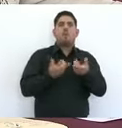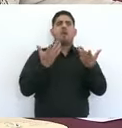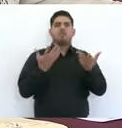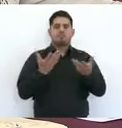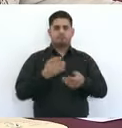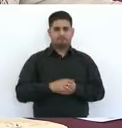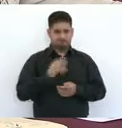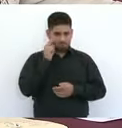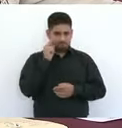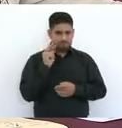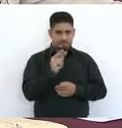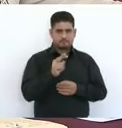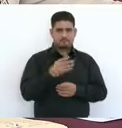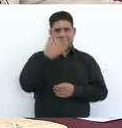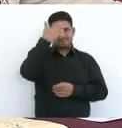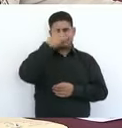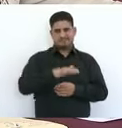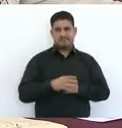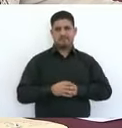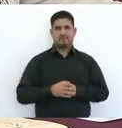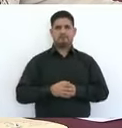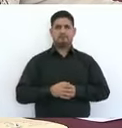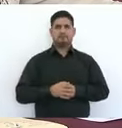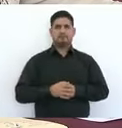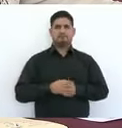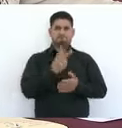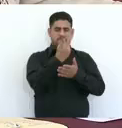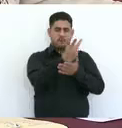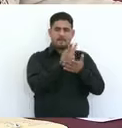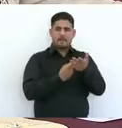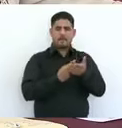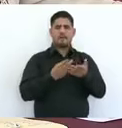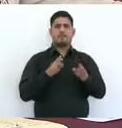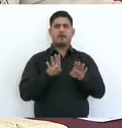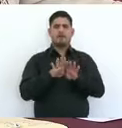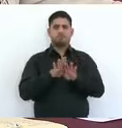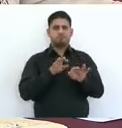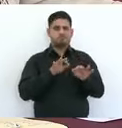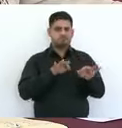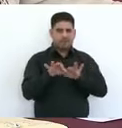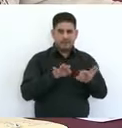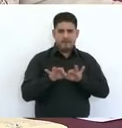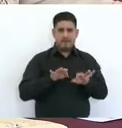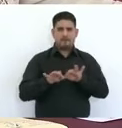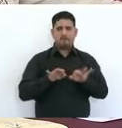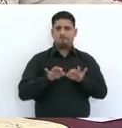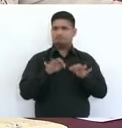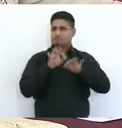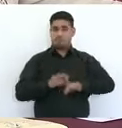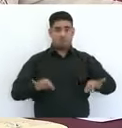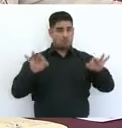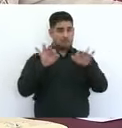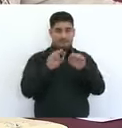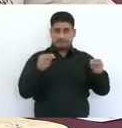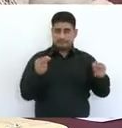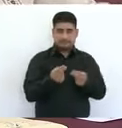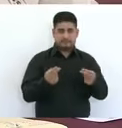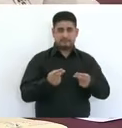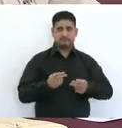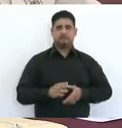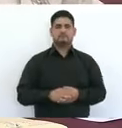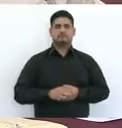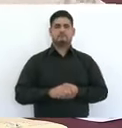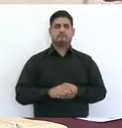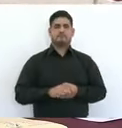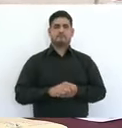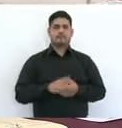momento, presidente, pues estamos hablando de un programa de trabajo elemental. Las obras